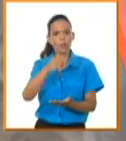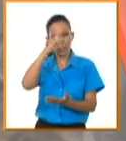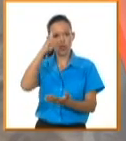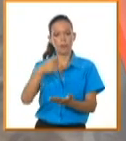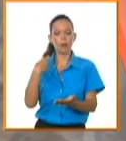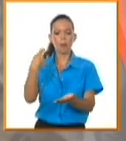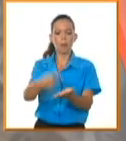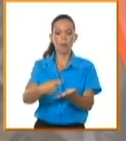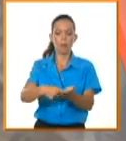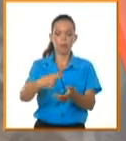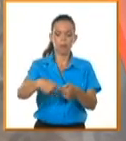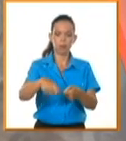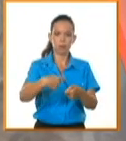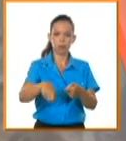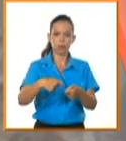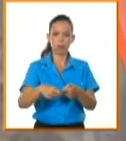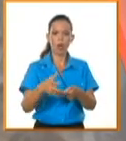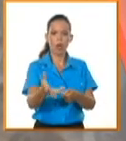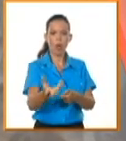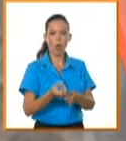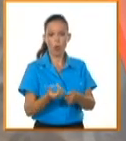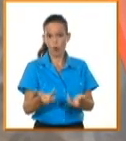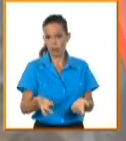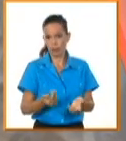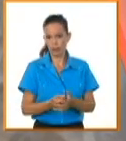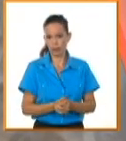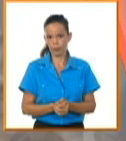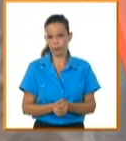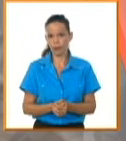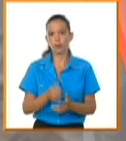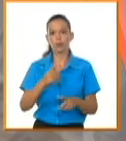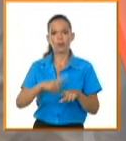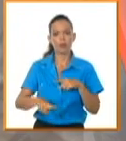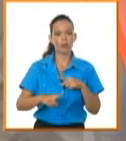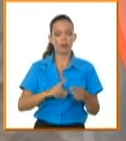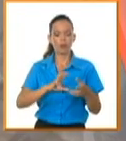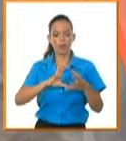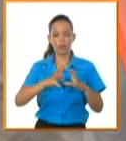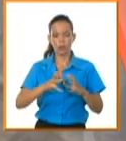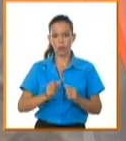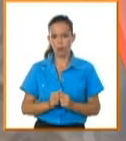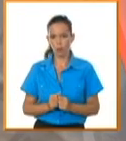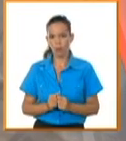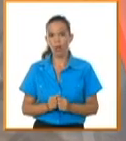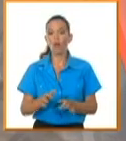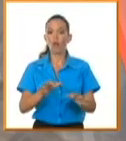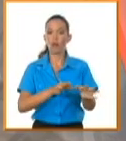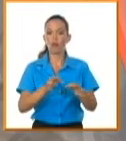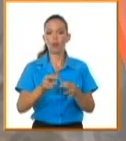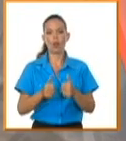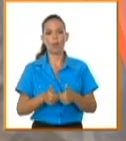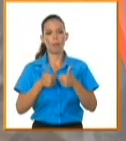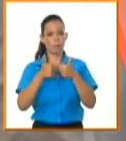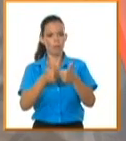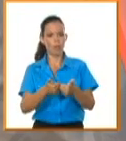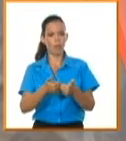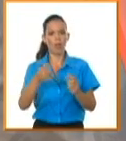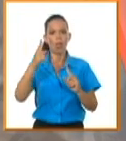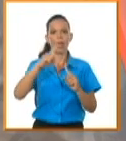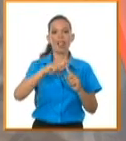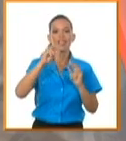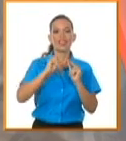creo que bueno después viceministro hablaremos vieron eso abordar Por hay que reconocer el papel de transfer móvil de la bolsa mi transfer